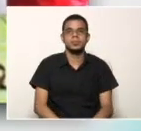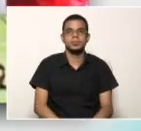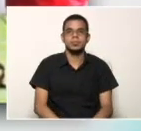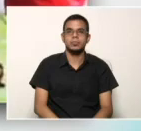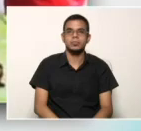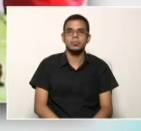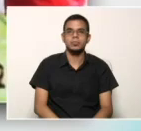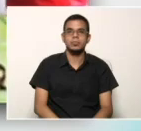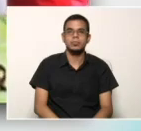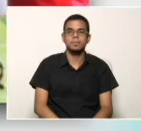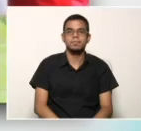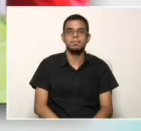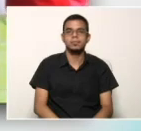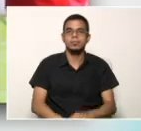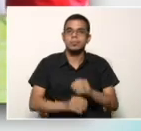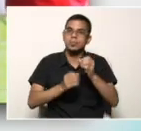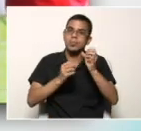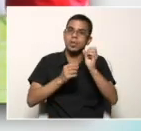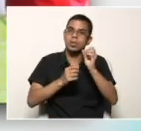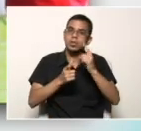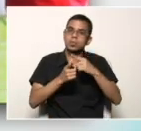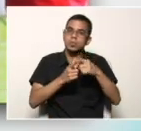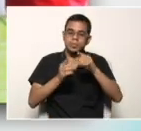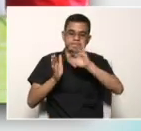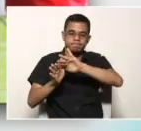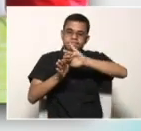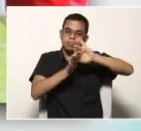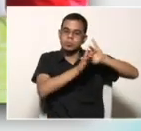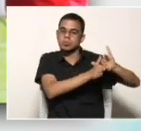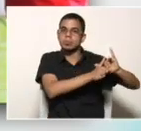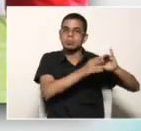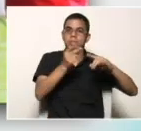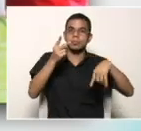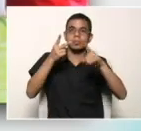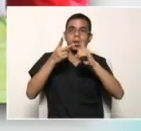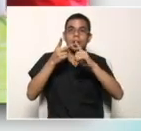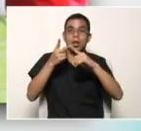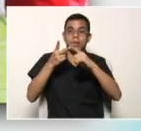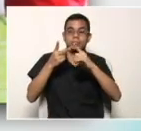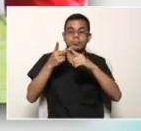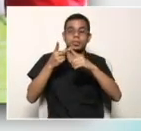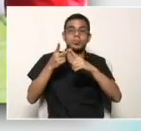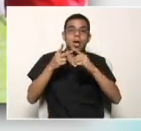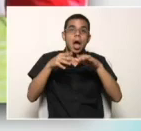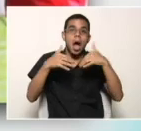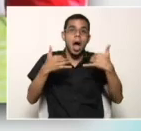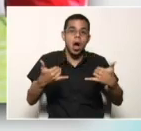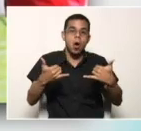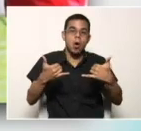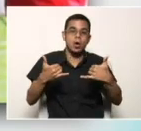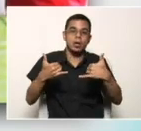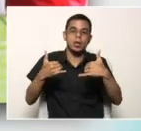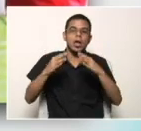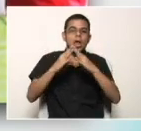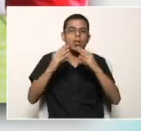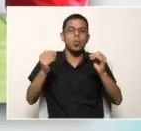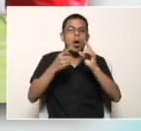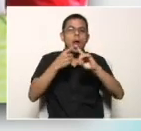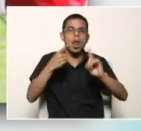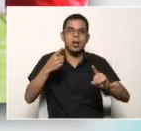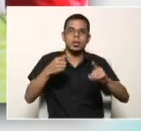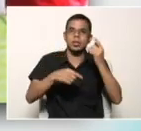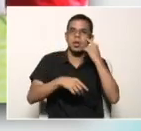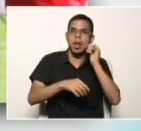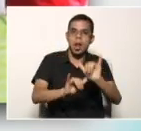tal. Ya sería cuestión de revisar la fuente de poder. ¿Okay? La fuente de